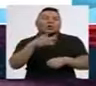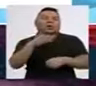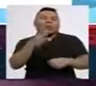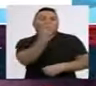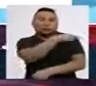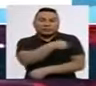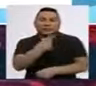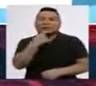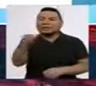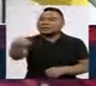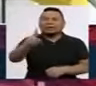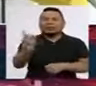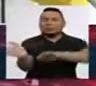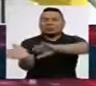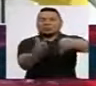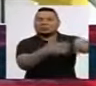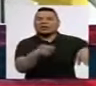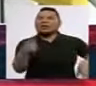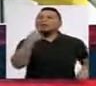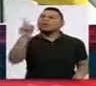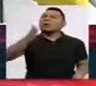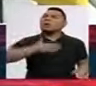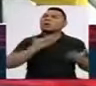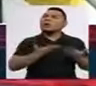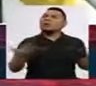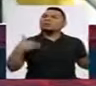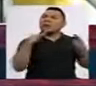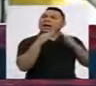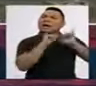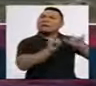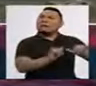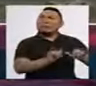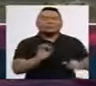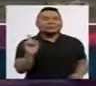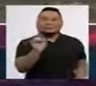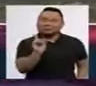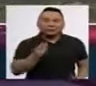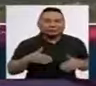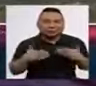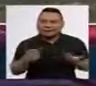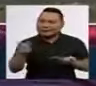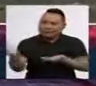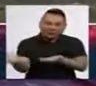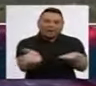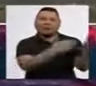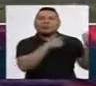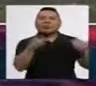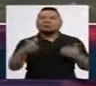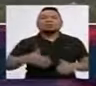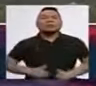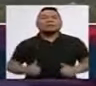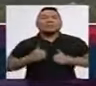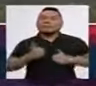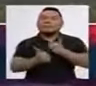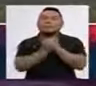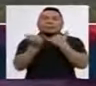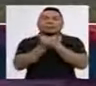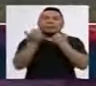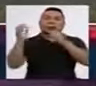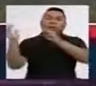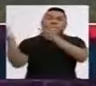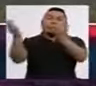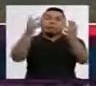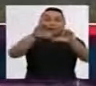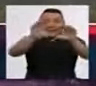que se retiren, a veces dicen, no, mis cosas, mi casa. Pero lo que no podemos arriesgar es la vida de las personas. Perfecto. Declaraciones de la ministra